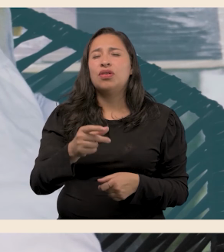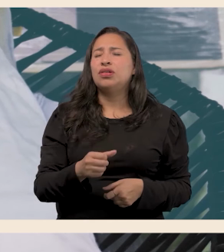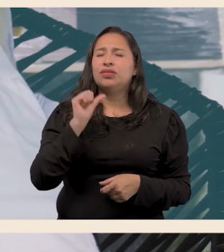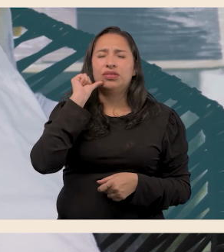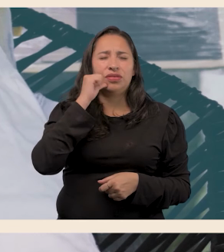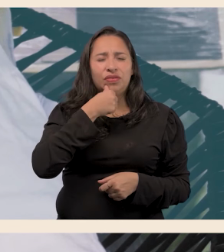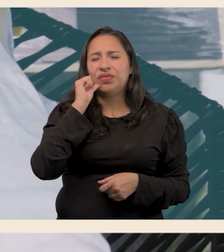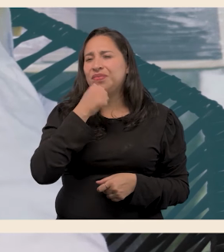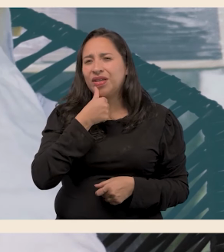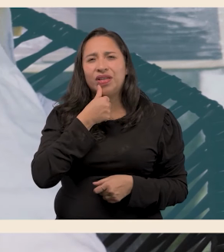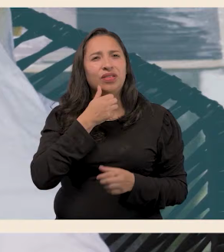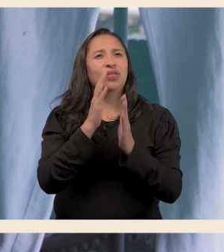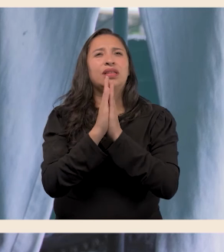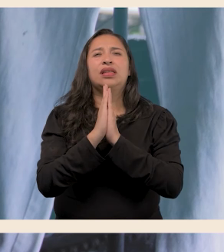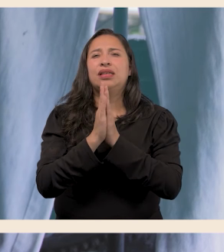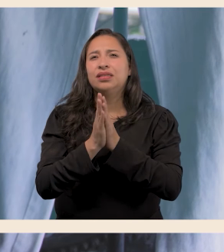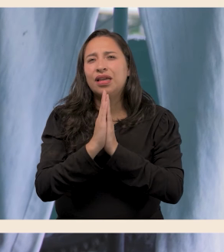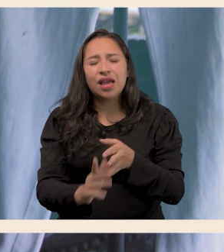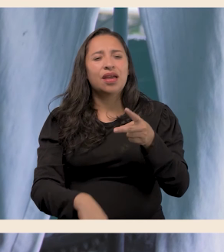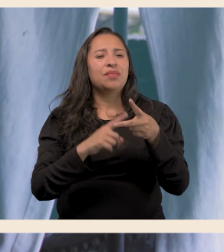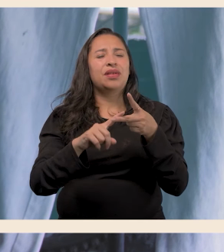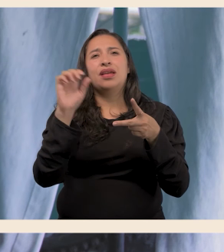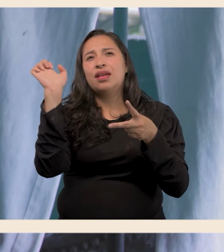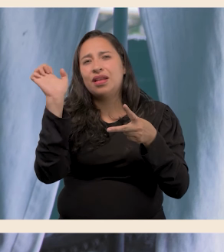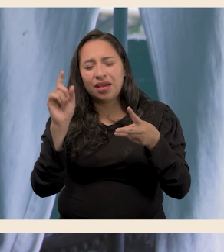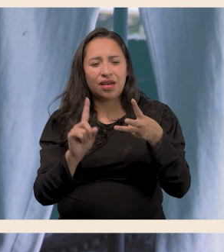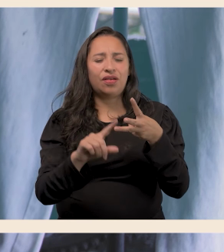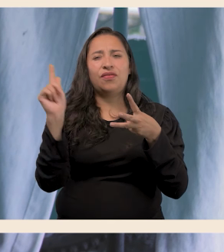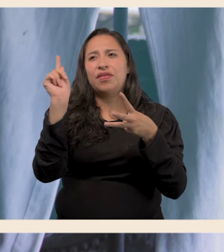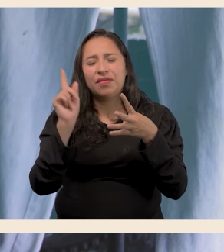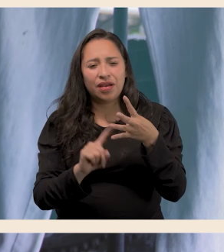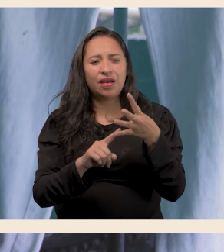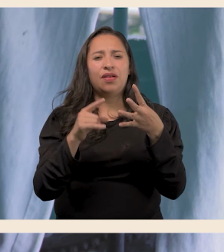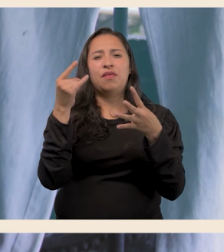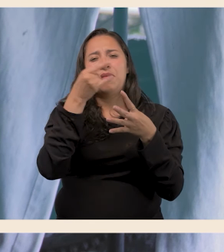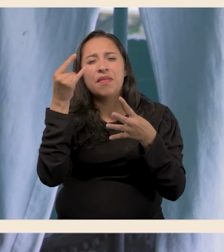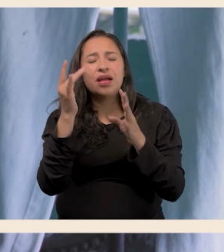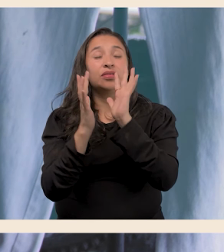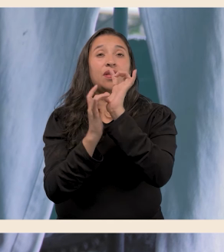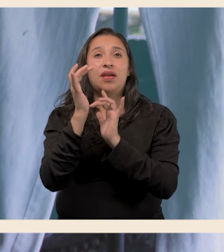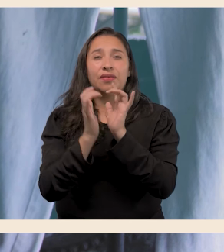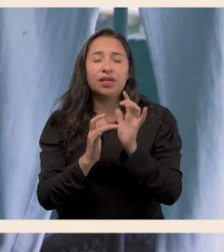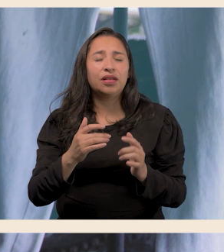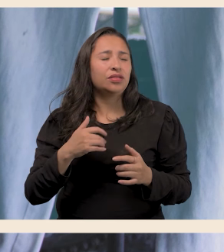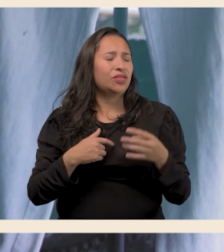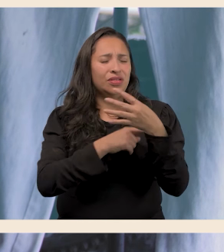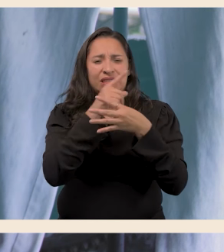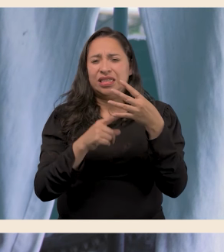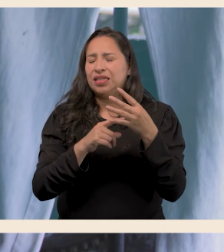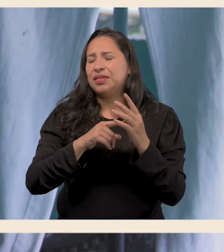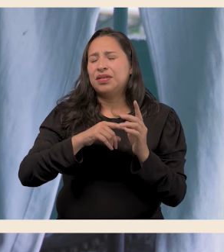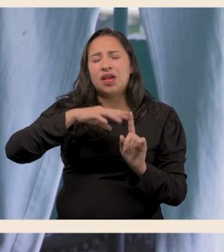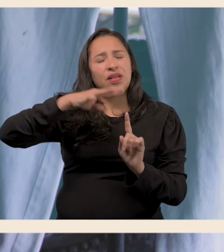me llega el sufrimiento desde diciembre. Diciembre, enero, febrero, marzo, abril. Para